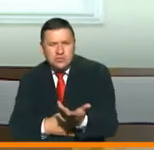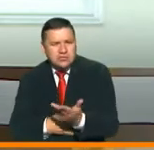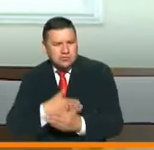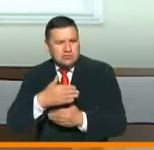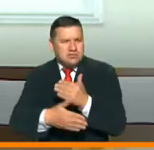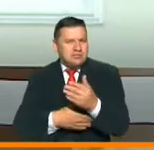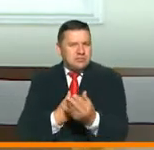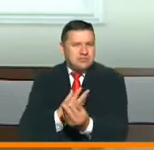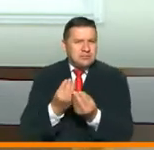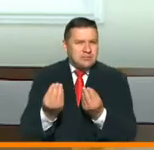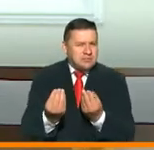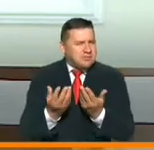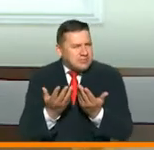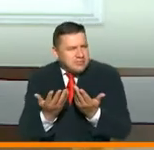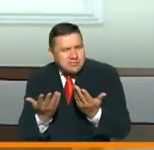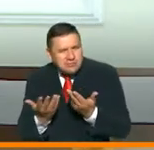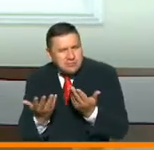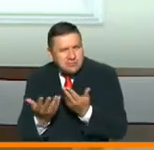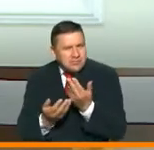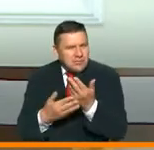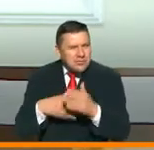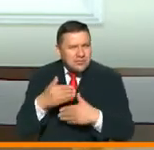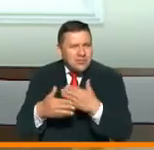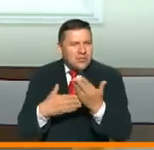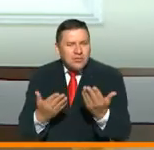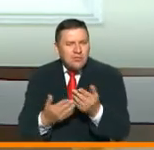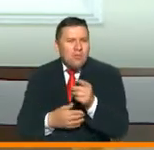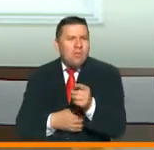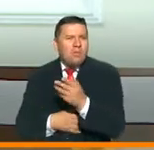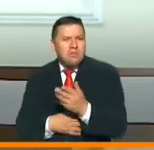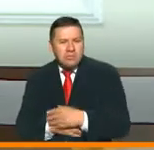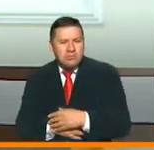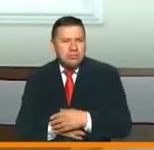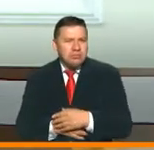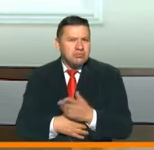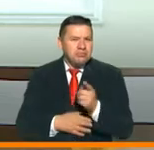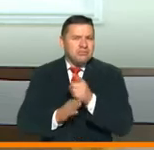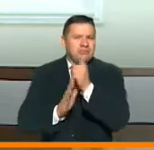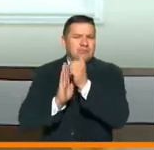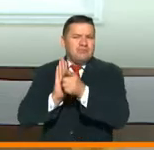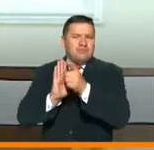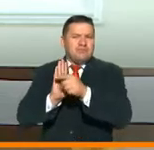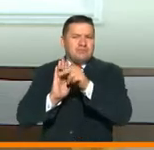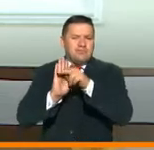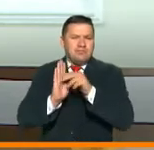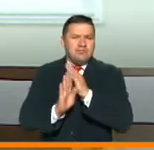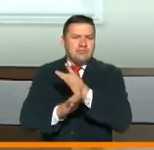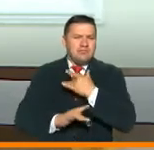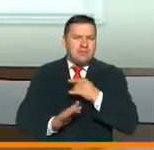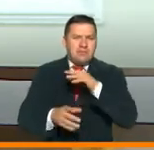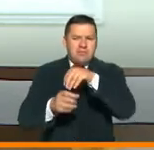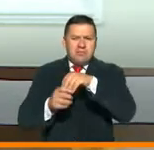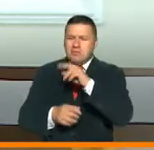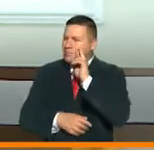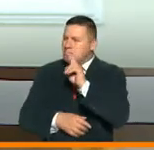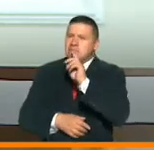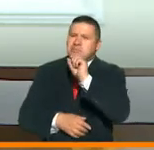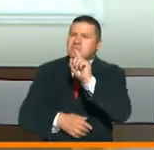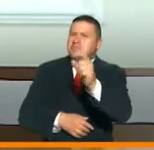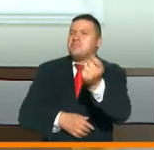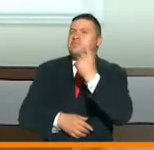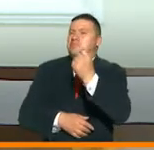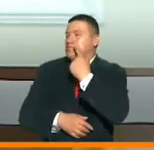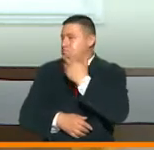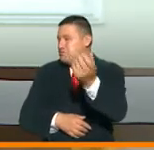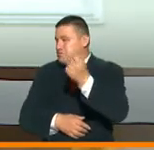este proceso de alternancia? ¿Cómo van las medidas y los protocolos de bioseguridad? Y usted lo ve, preguntas que ellos nos